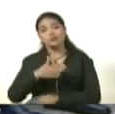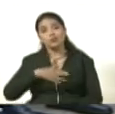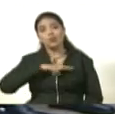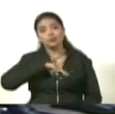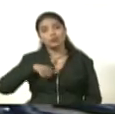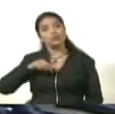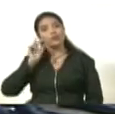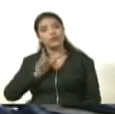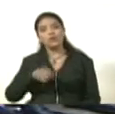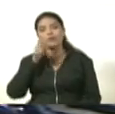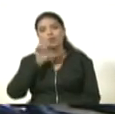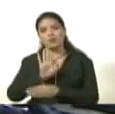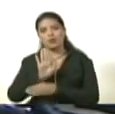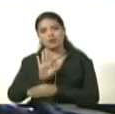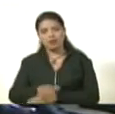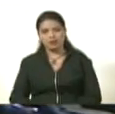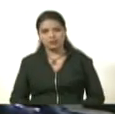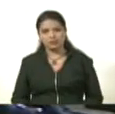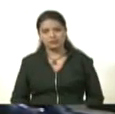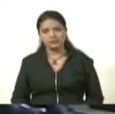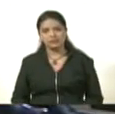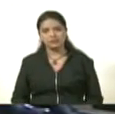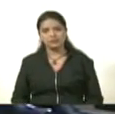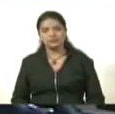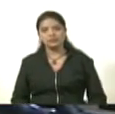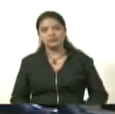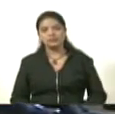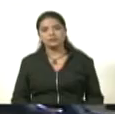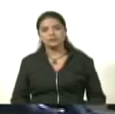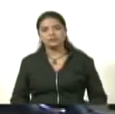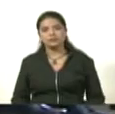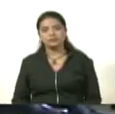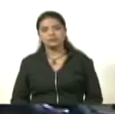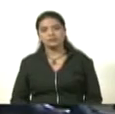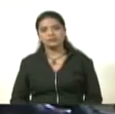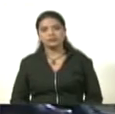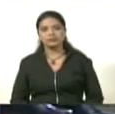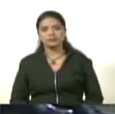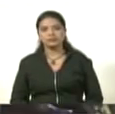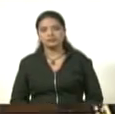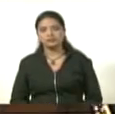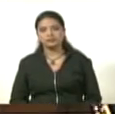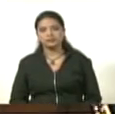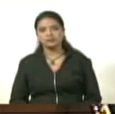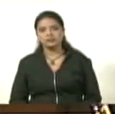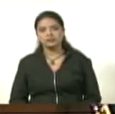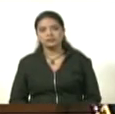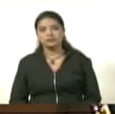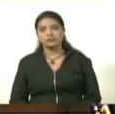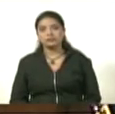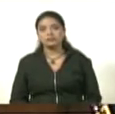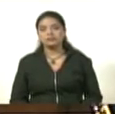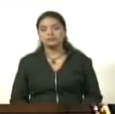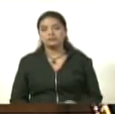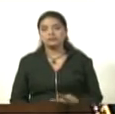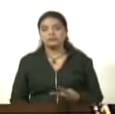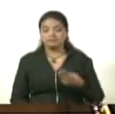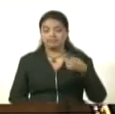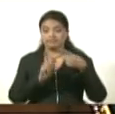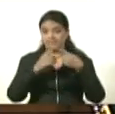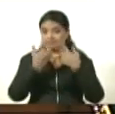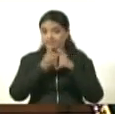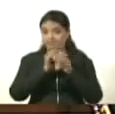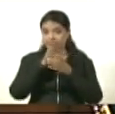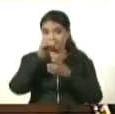deber de protegerlos. Y lo vamos a hacer. Desde ese punto de vista, tres elementos. Un elemento violento